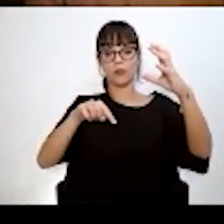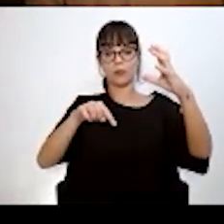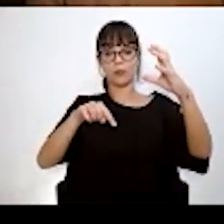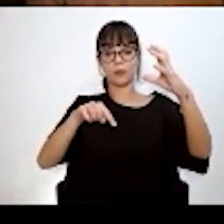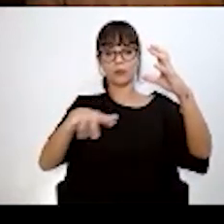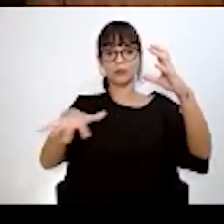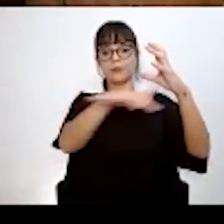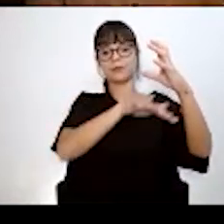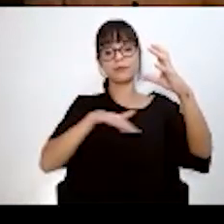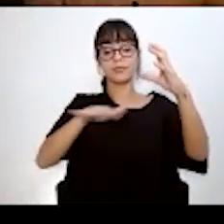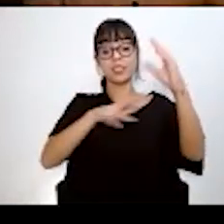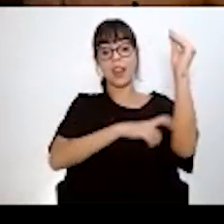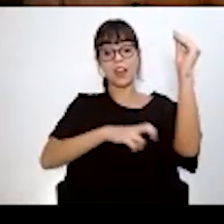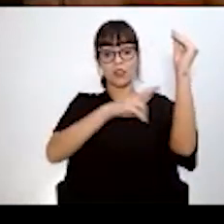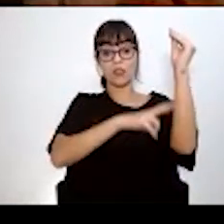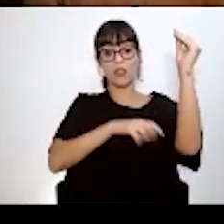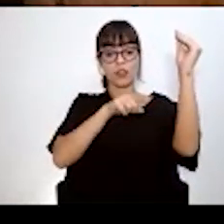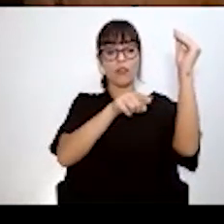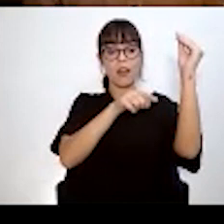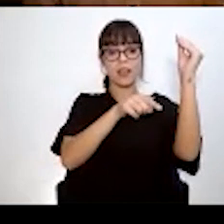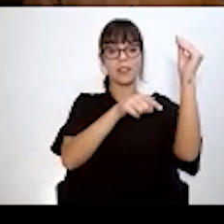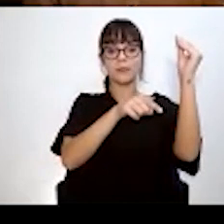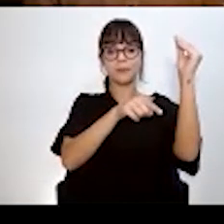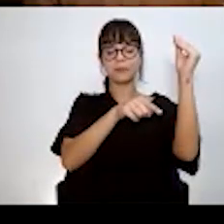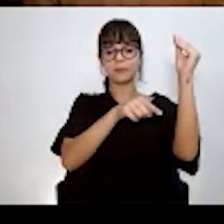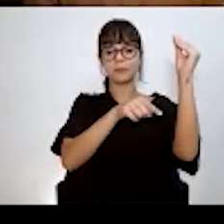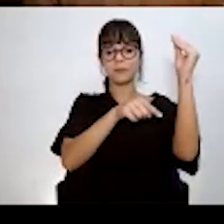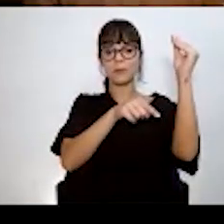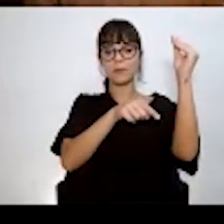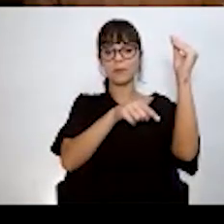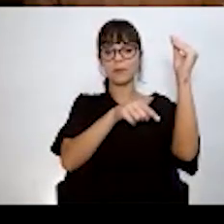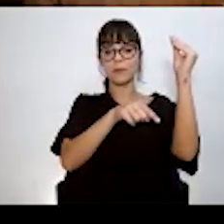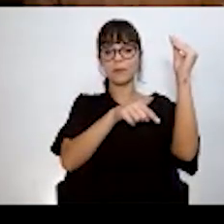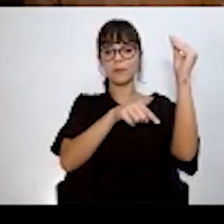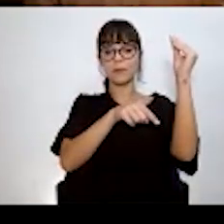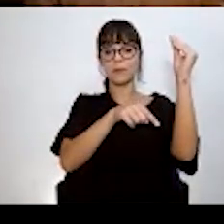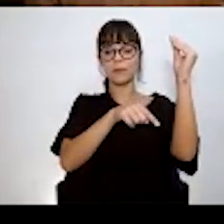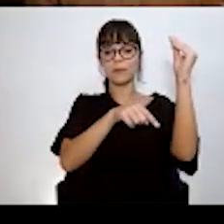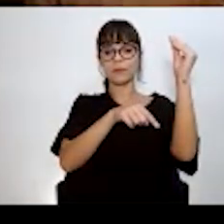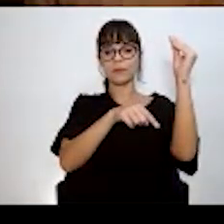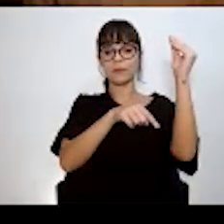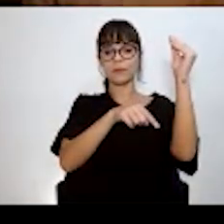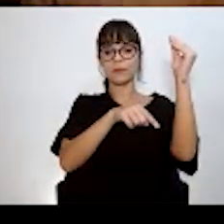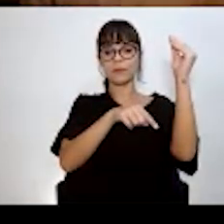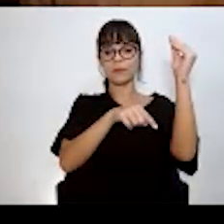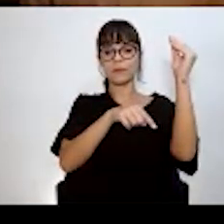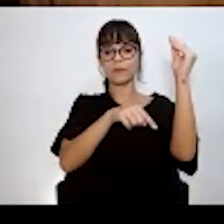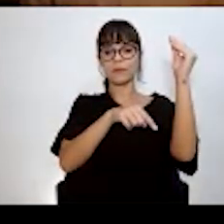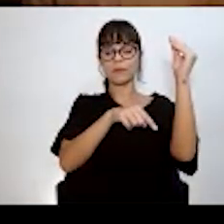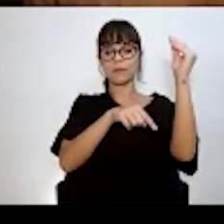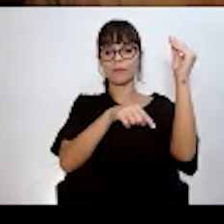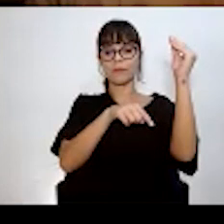a contextos arqueológicos en los que el análisis del territorio circundante nos permite hablar que se trata de espacios con una